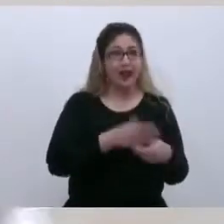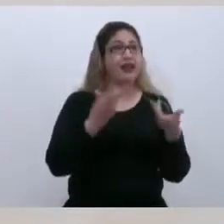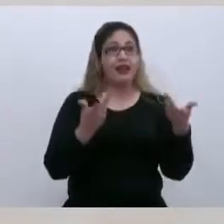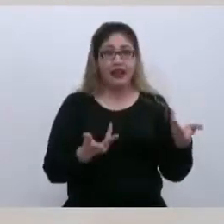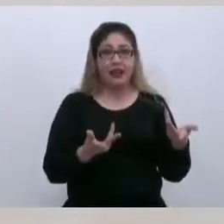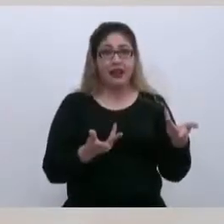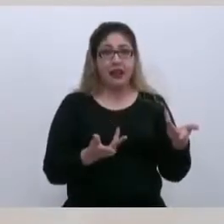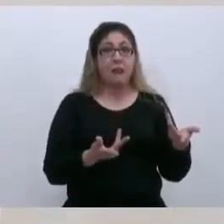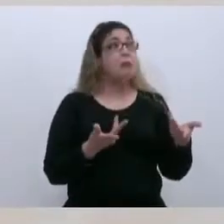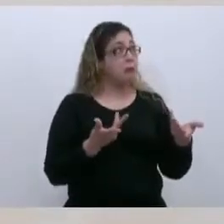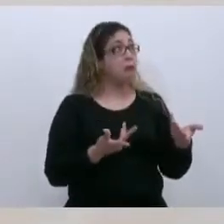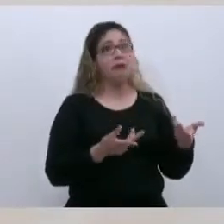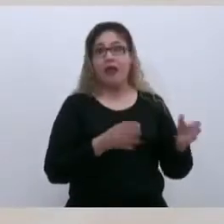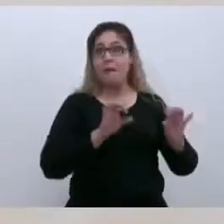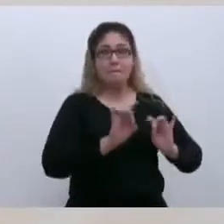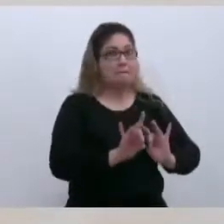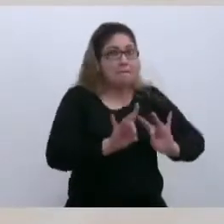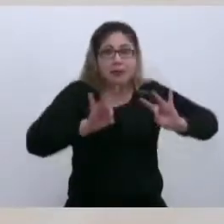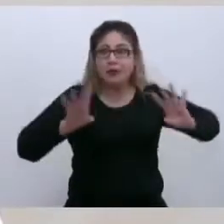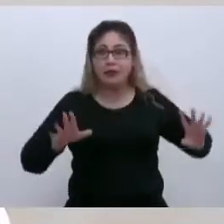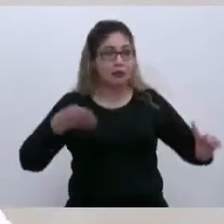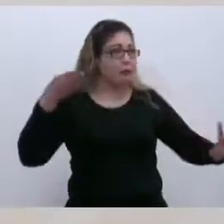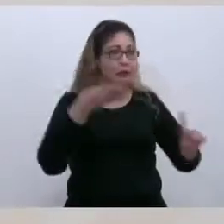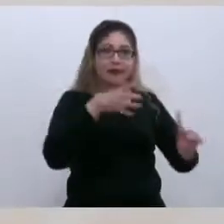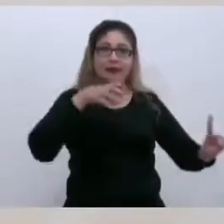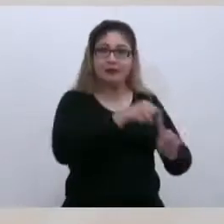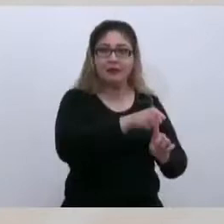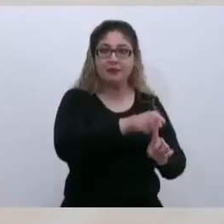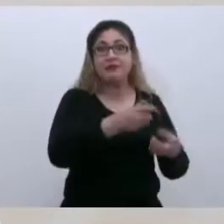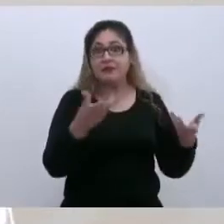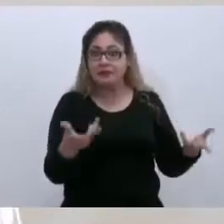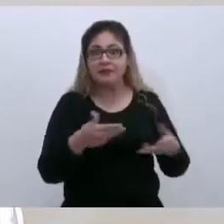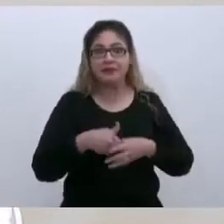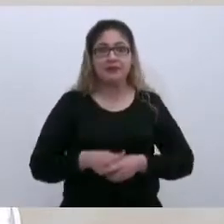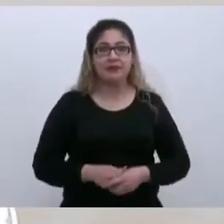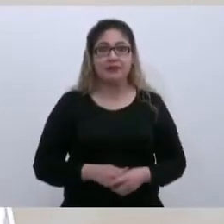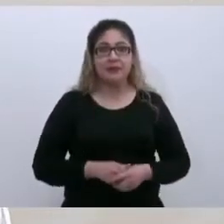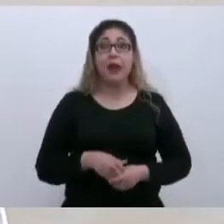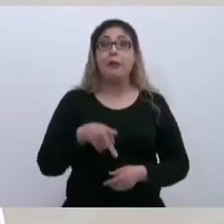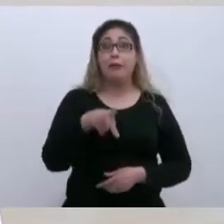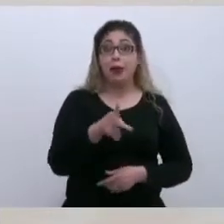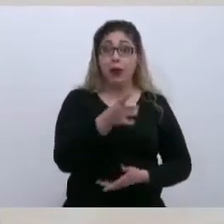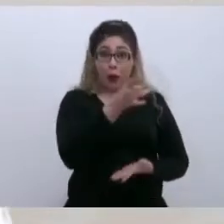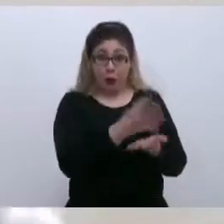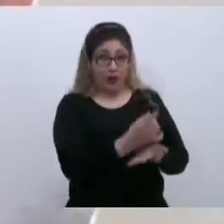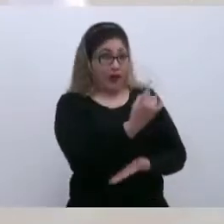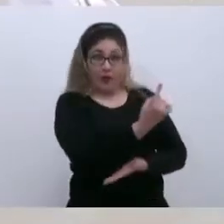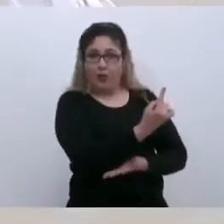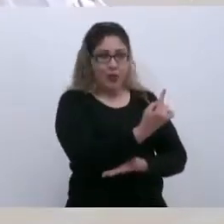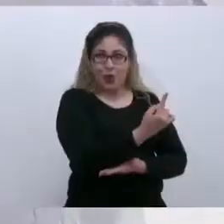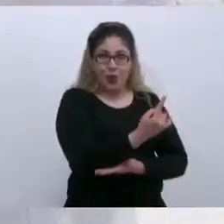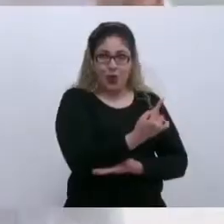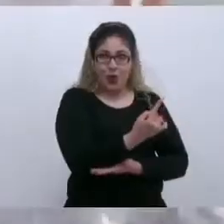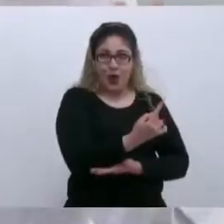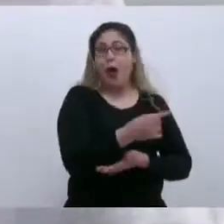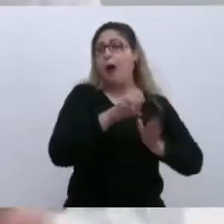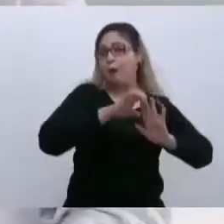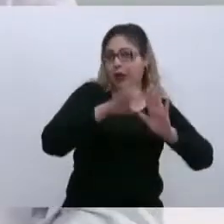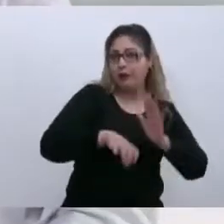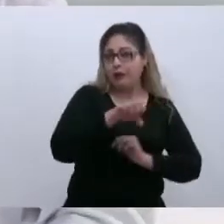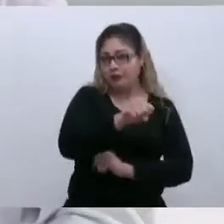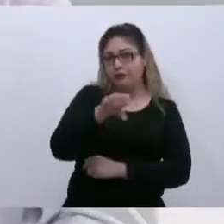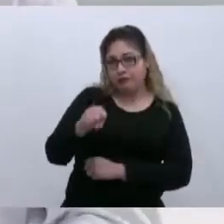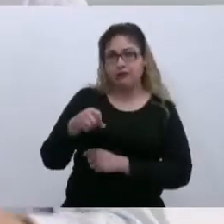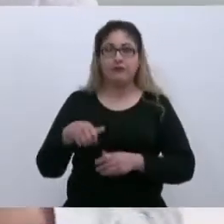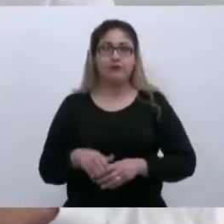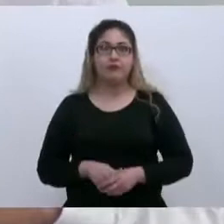estatal ocurra, pero también pueda crecer y pueda entrar otras instituciones como el Seguro Social para completar toda la otra